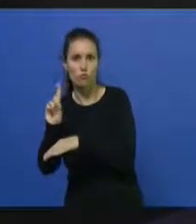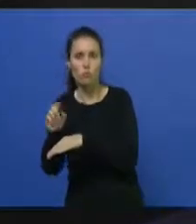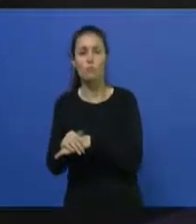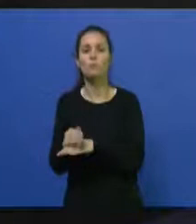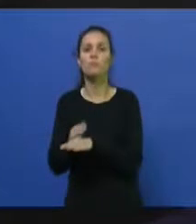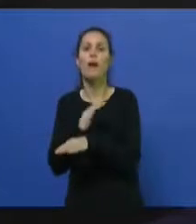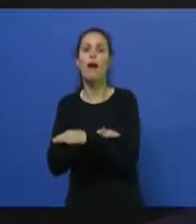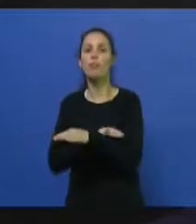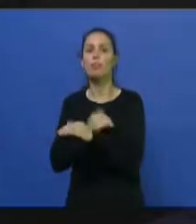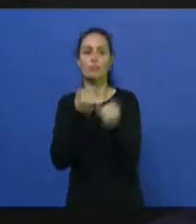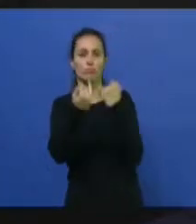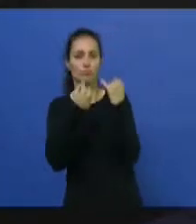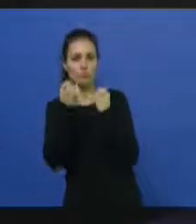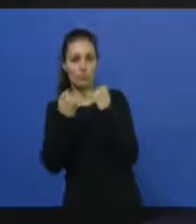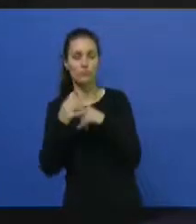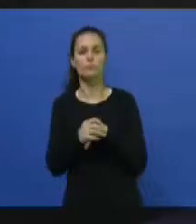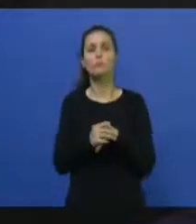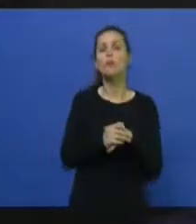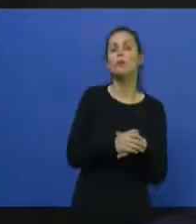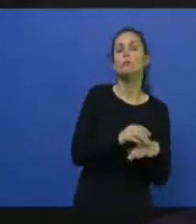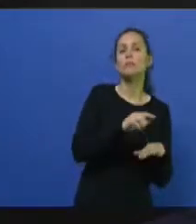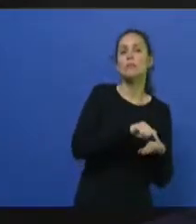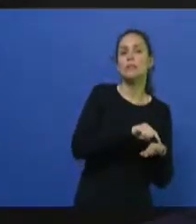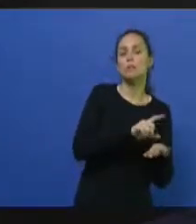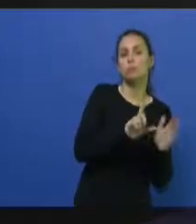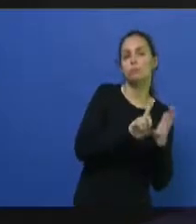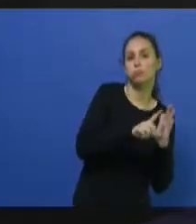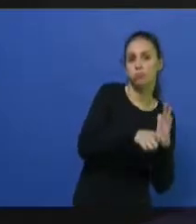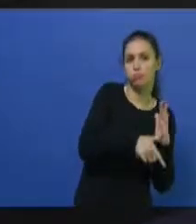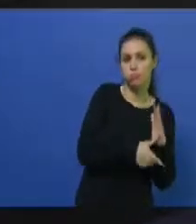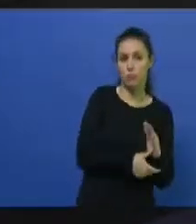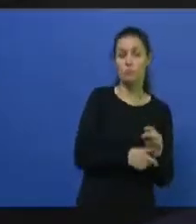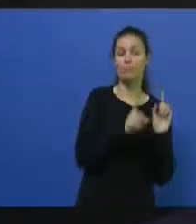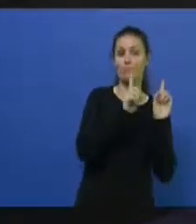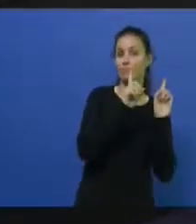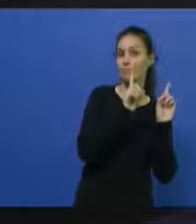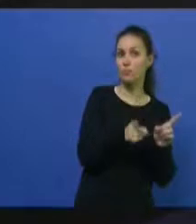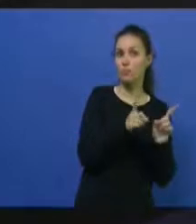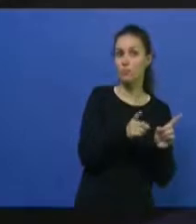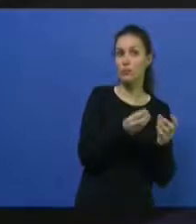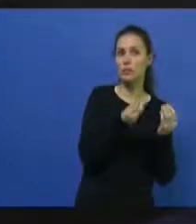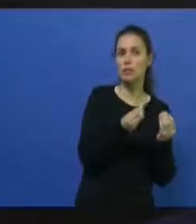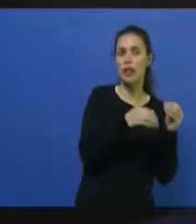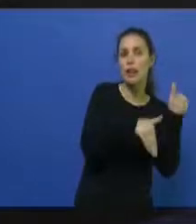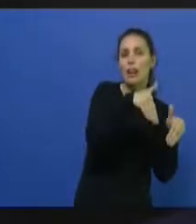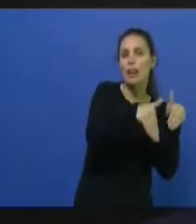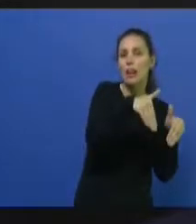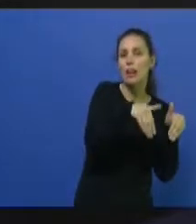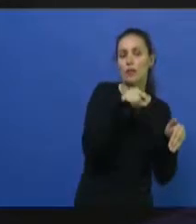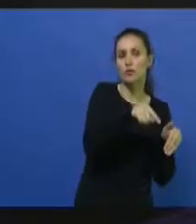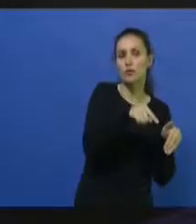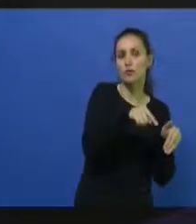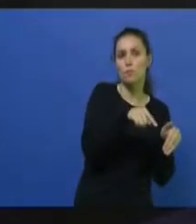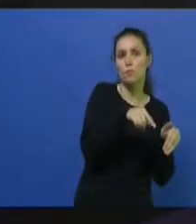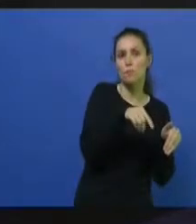anterior a que él esté en funciones. Ya un tiempo, bueno, eso fue. Y también se definió que las elecciones van a ser en